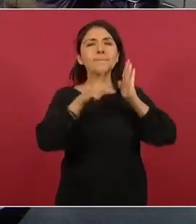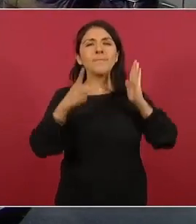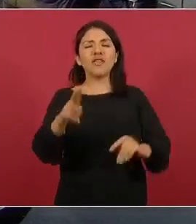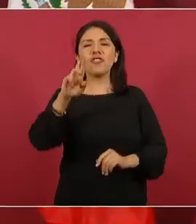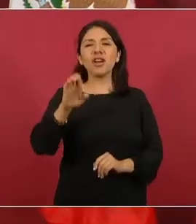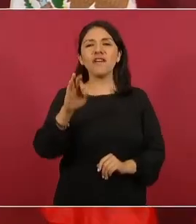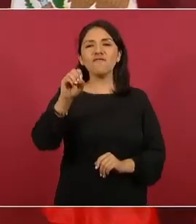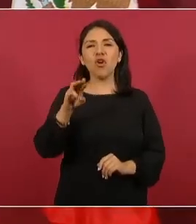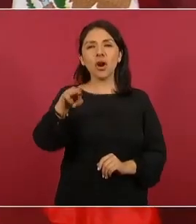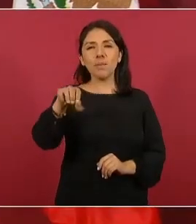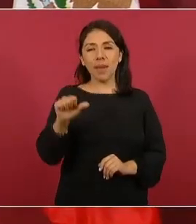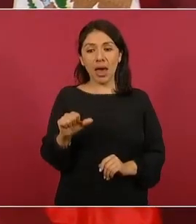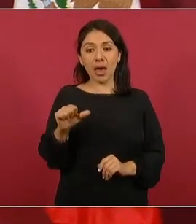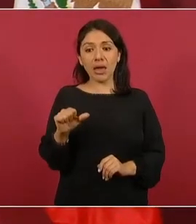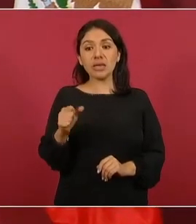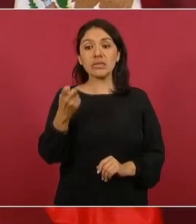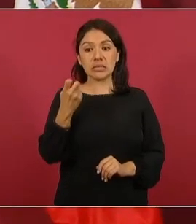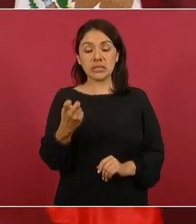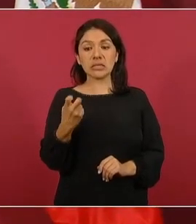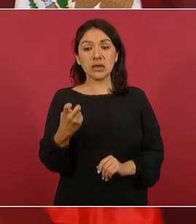Reforma.